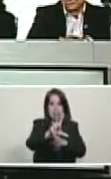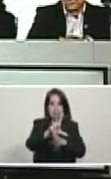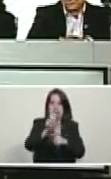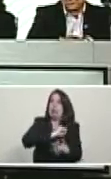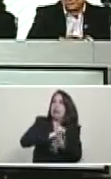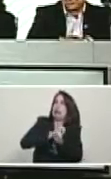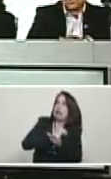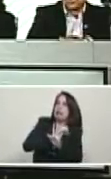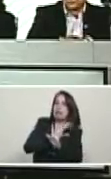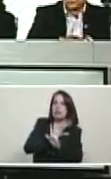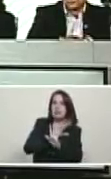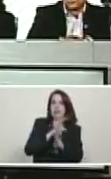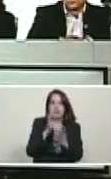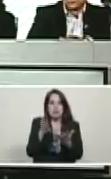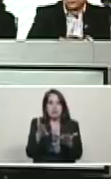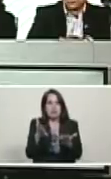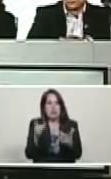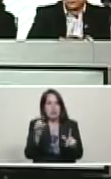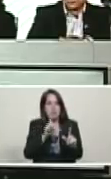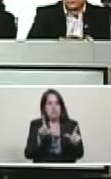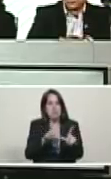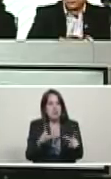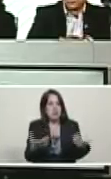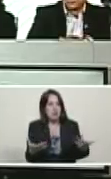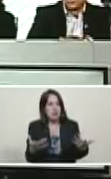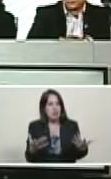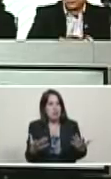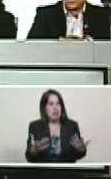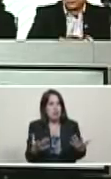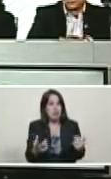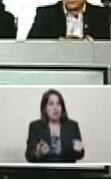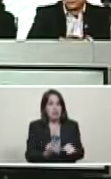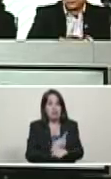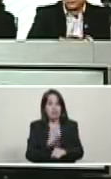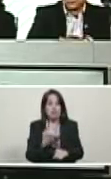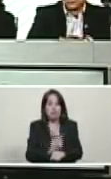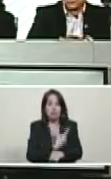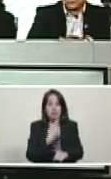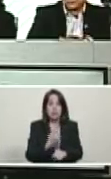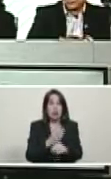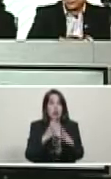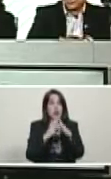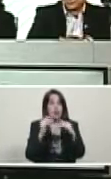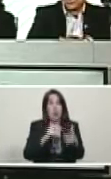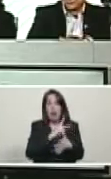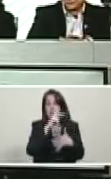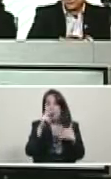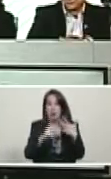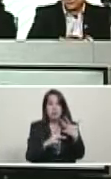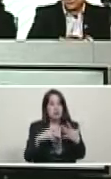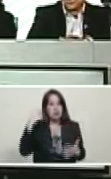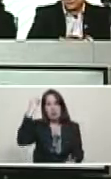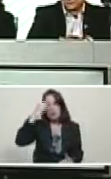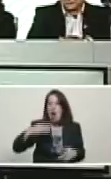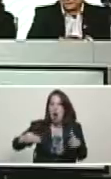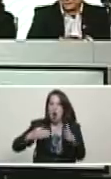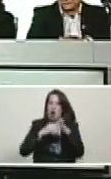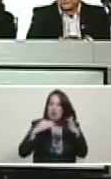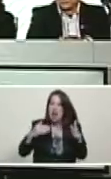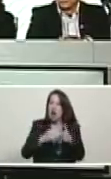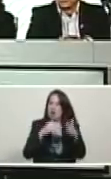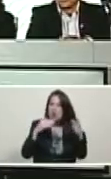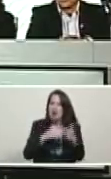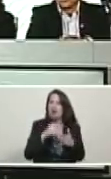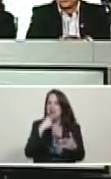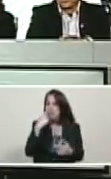miedo dedica su programación entera de opinión atacar a mentir